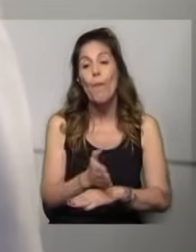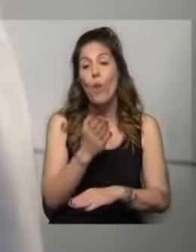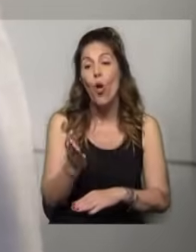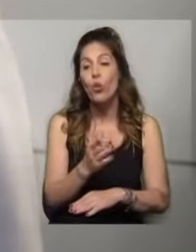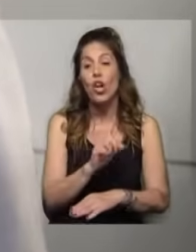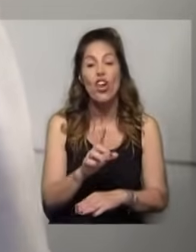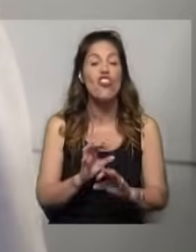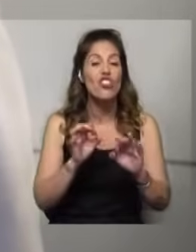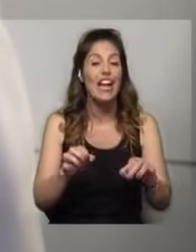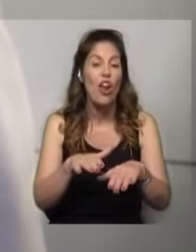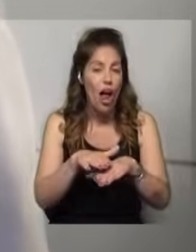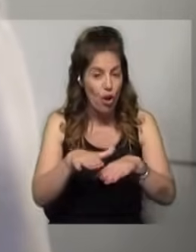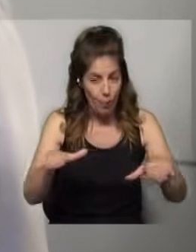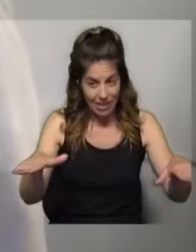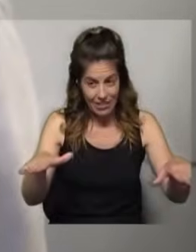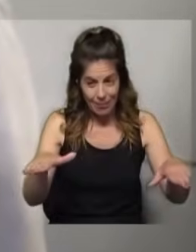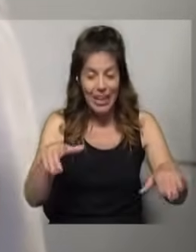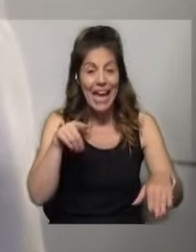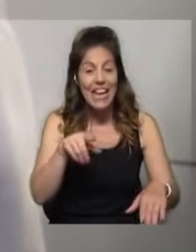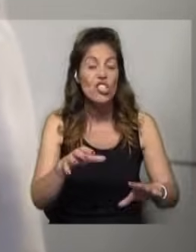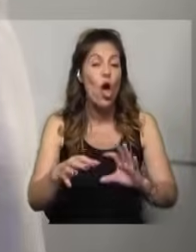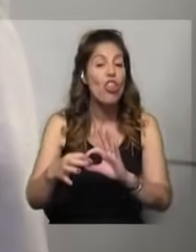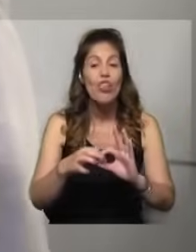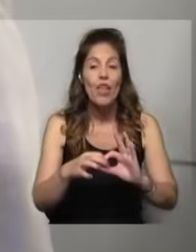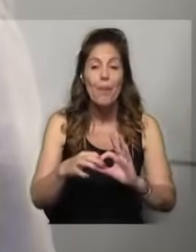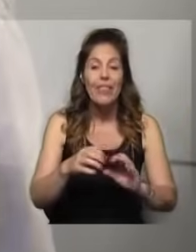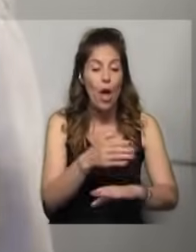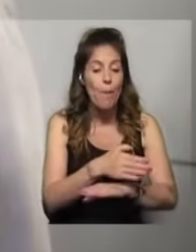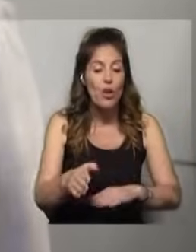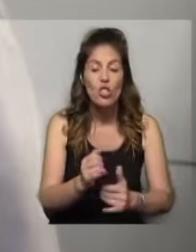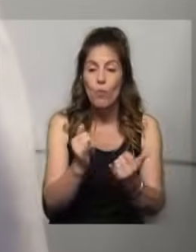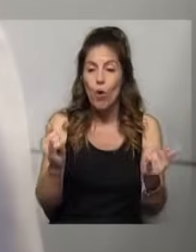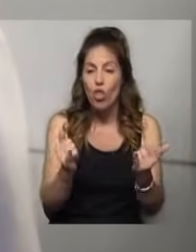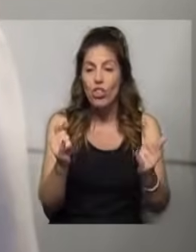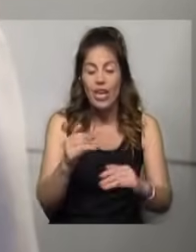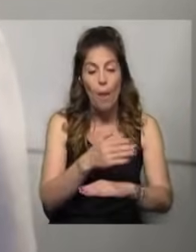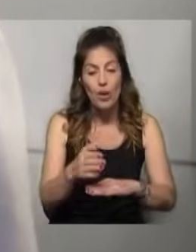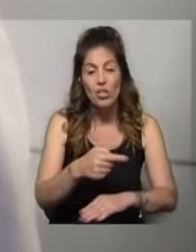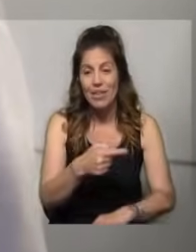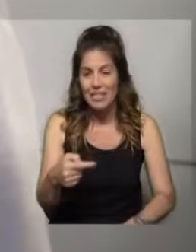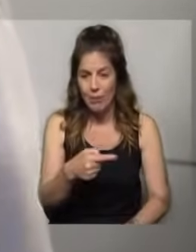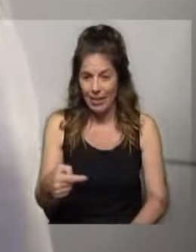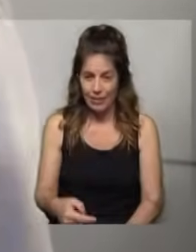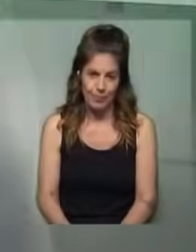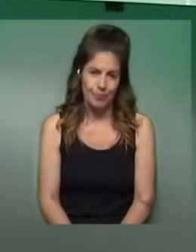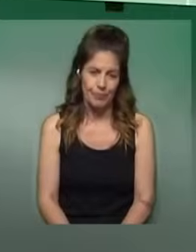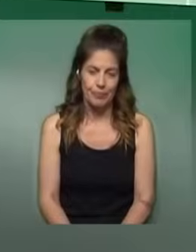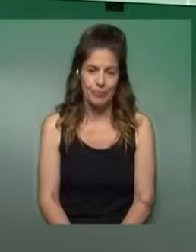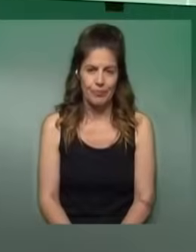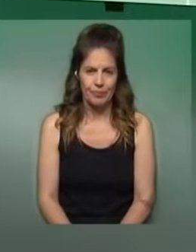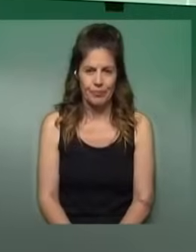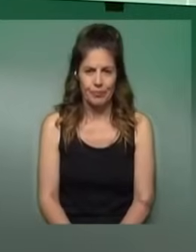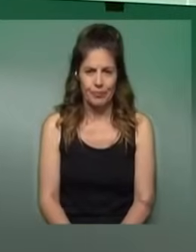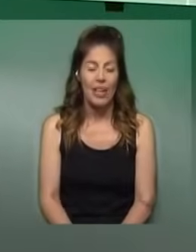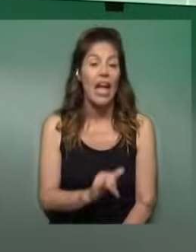llegado a normalizar eso va a depender de lo que ocurra los próximos días y las próximas semanas